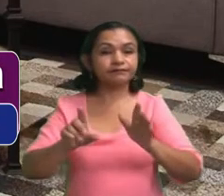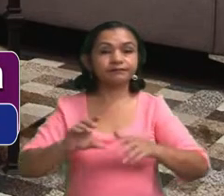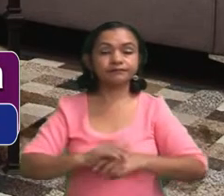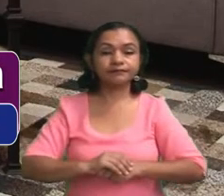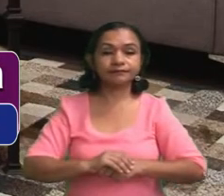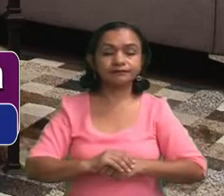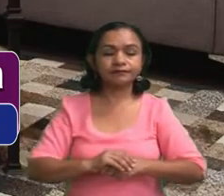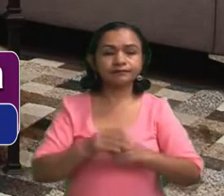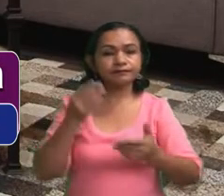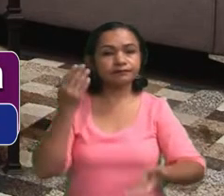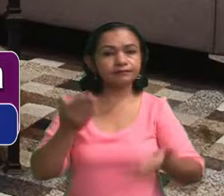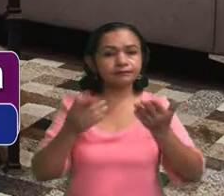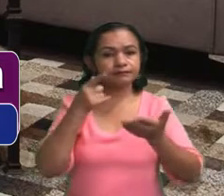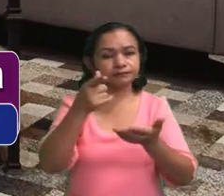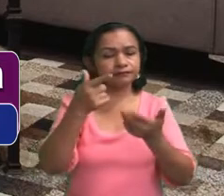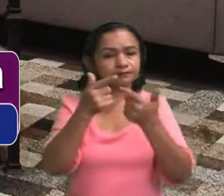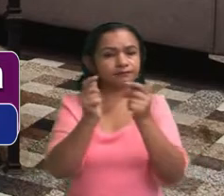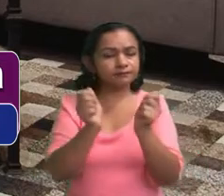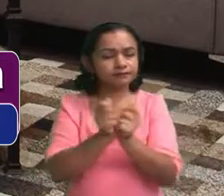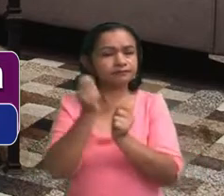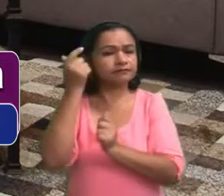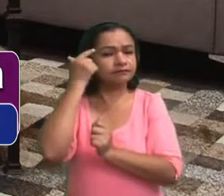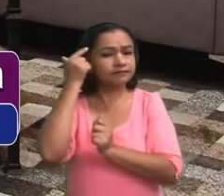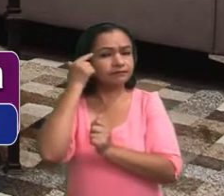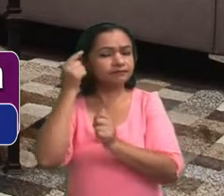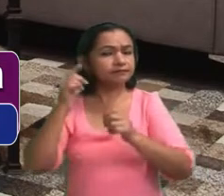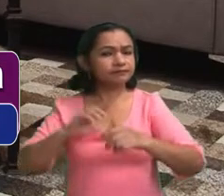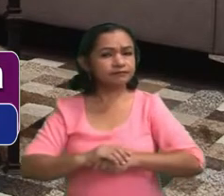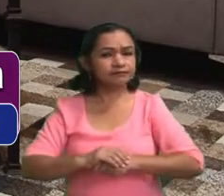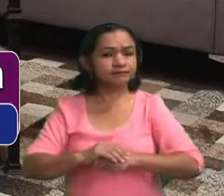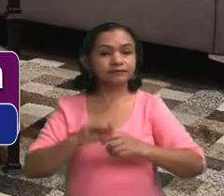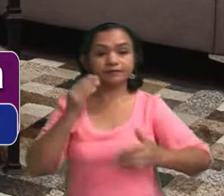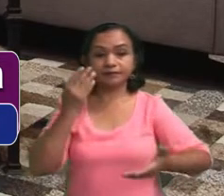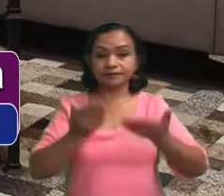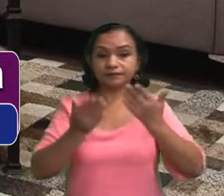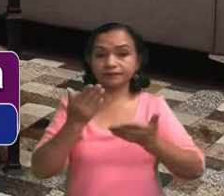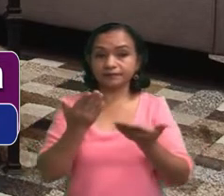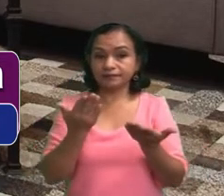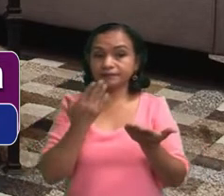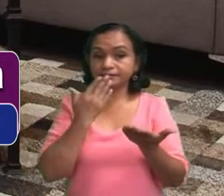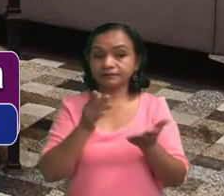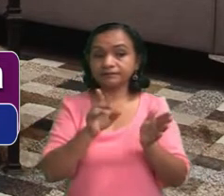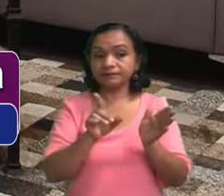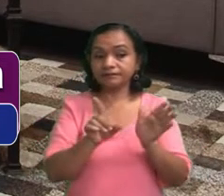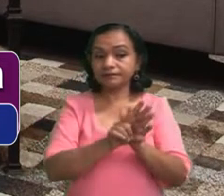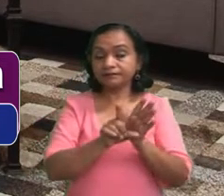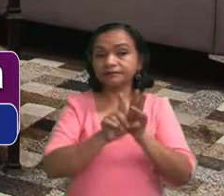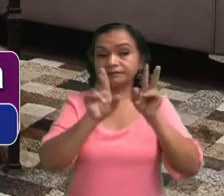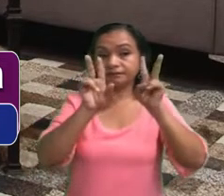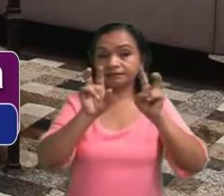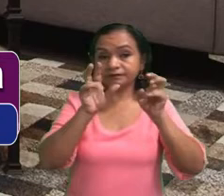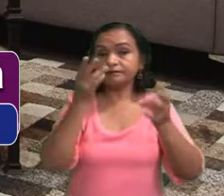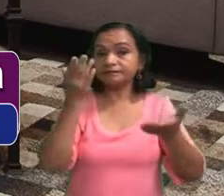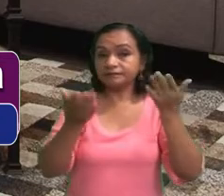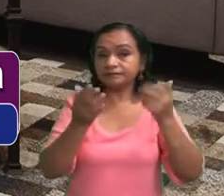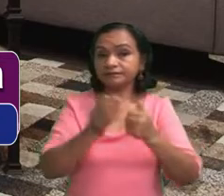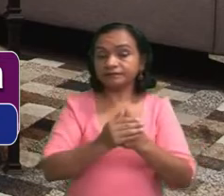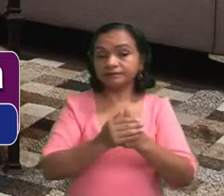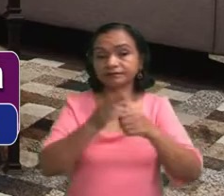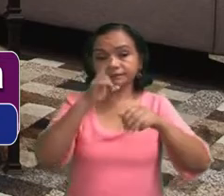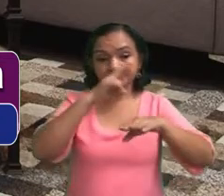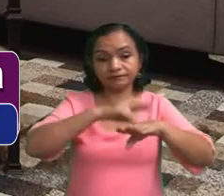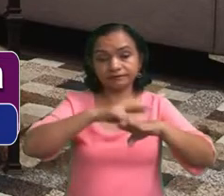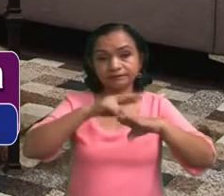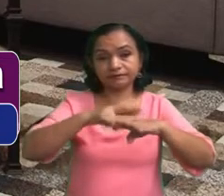Entonces, vos de repente en un gremio podés decir, ve, valdría la pena legislar sobre este tema. Okay. A lo mejor hay una norma que no